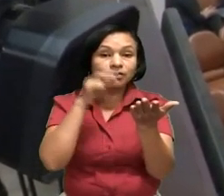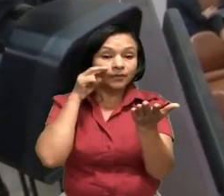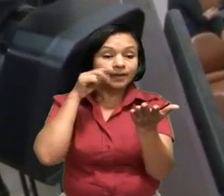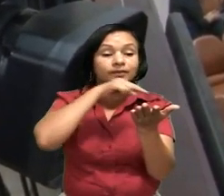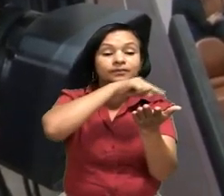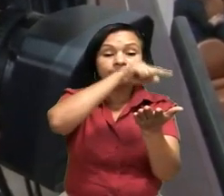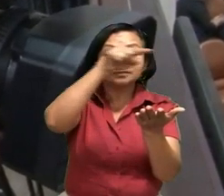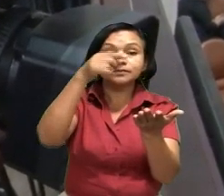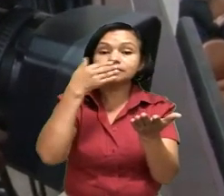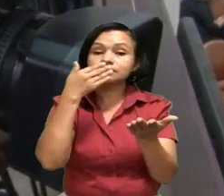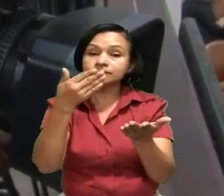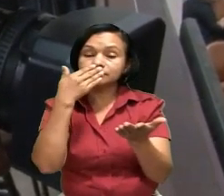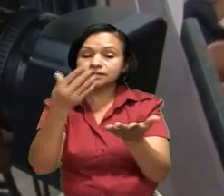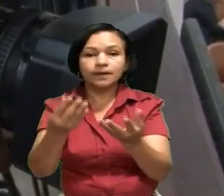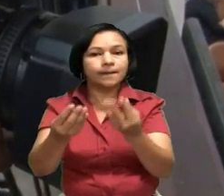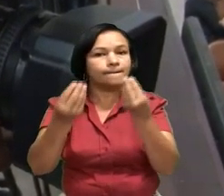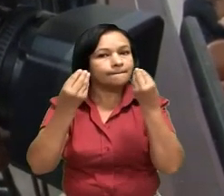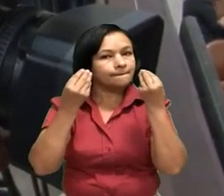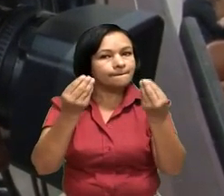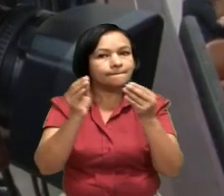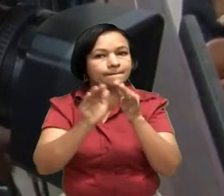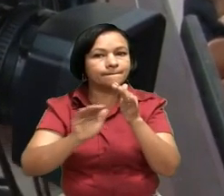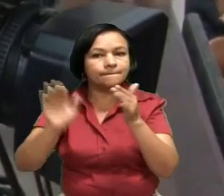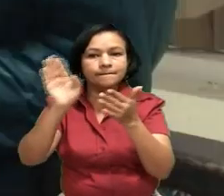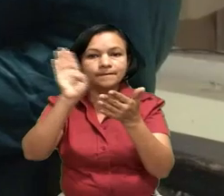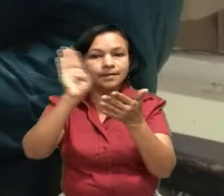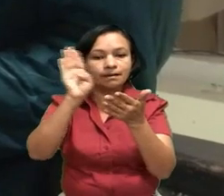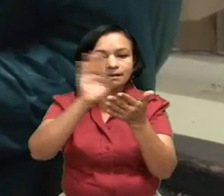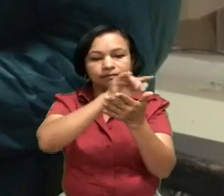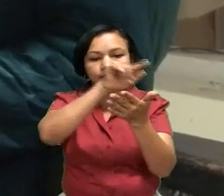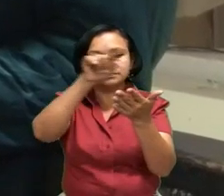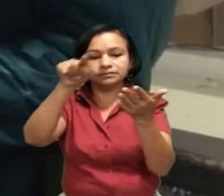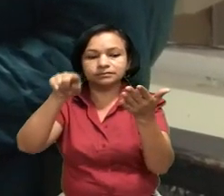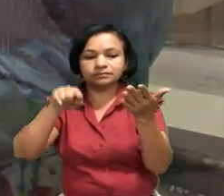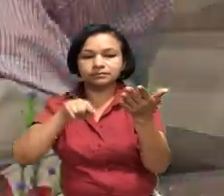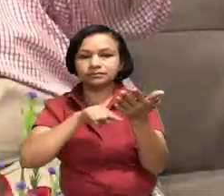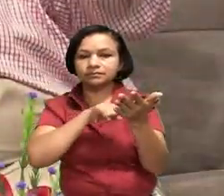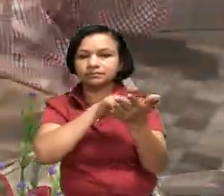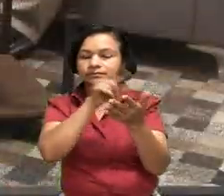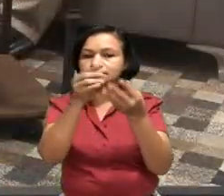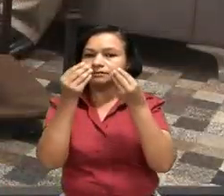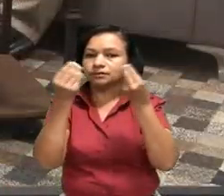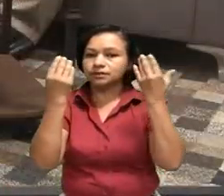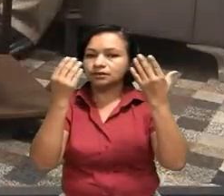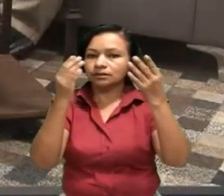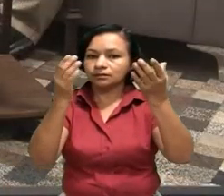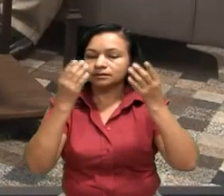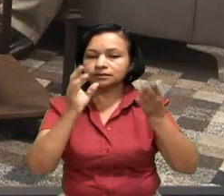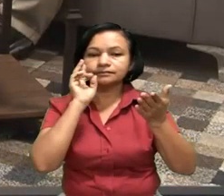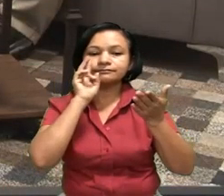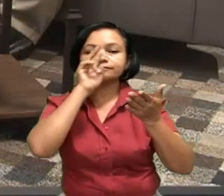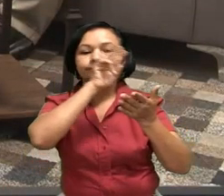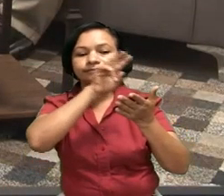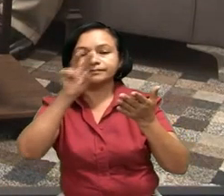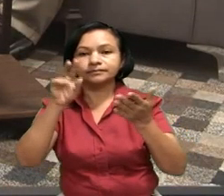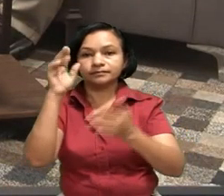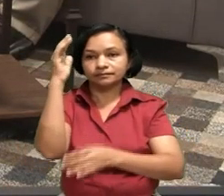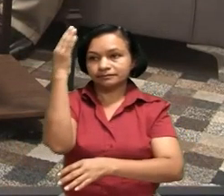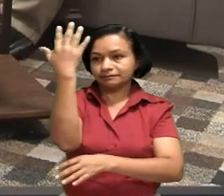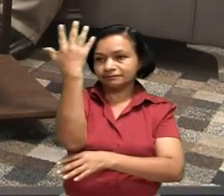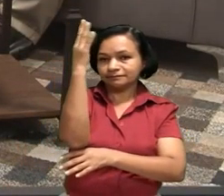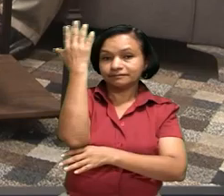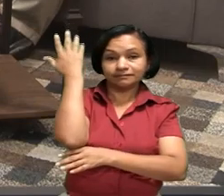hoja que es un inmenso mansión blanco donde existen miles de cosas que ver es como el árbol en el